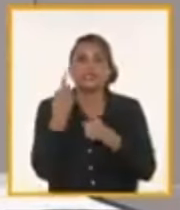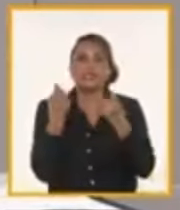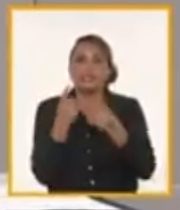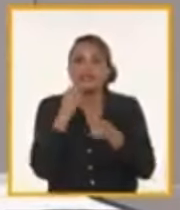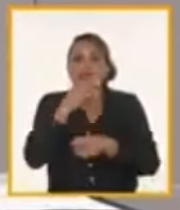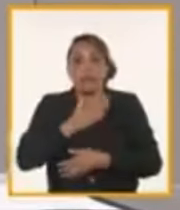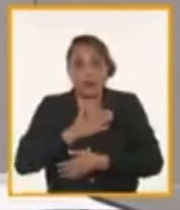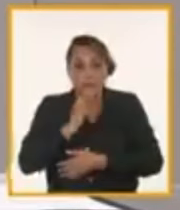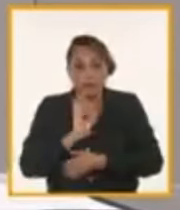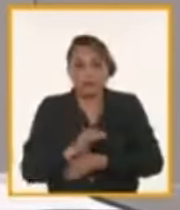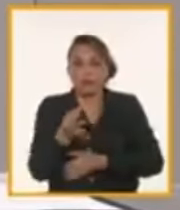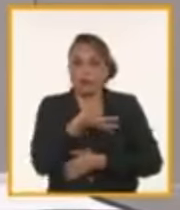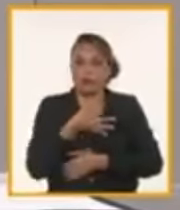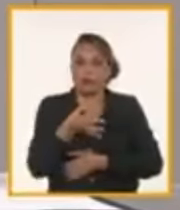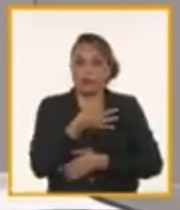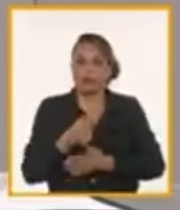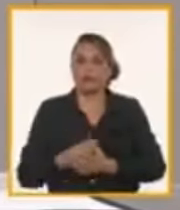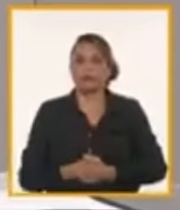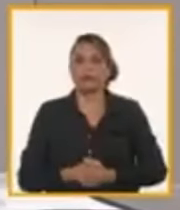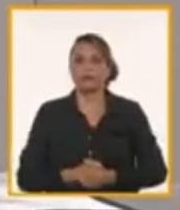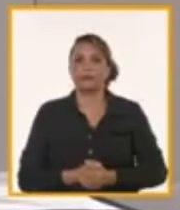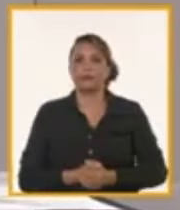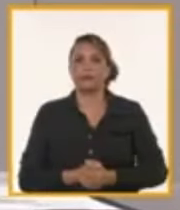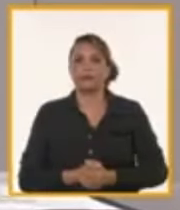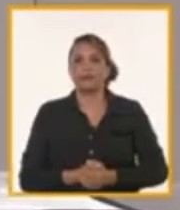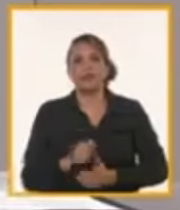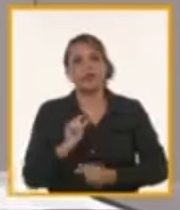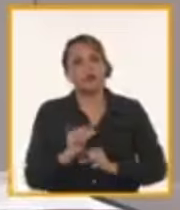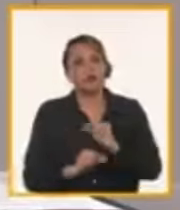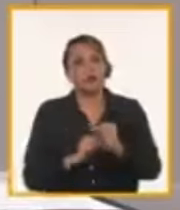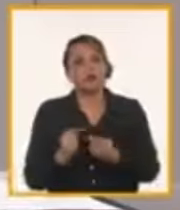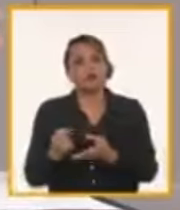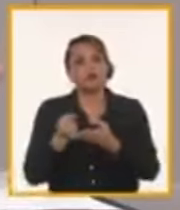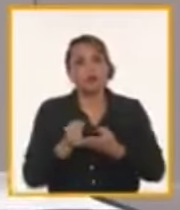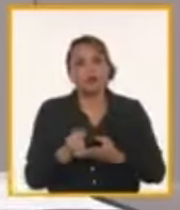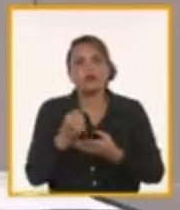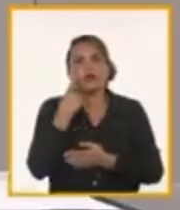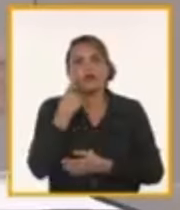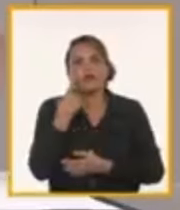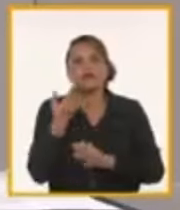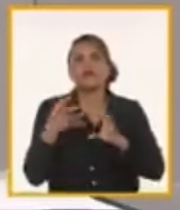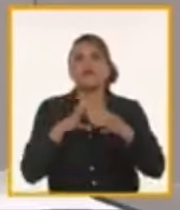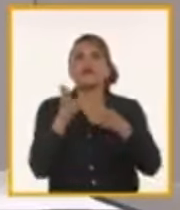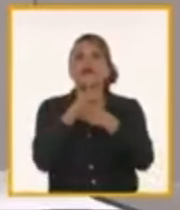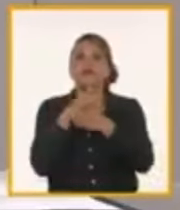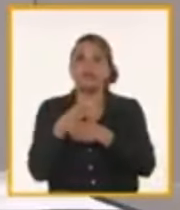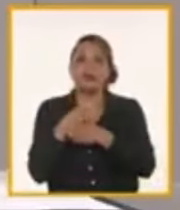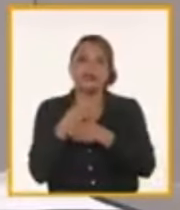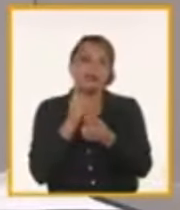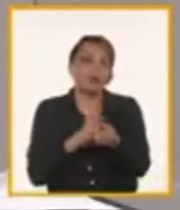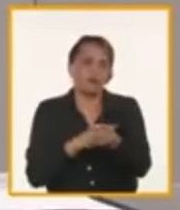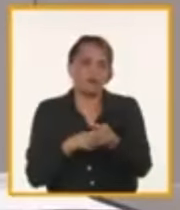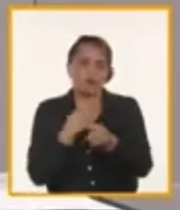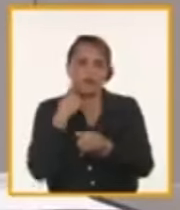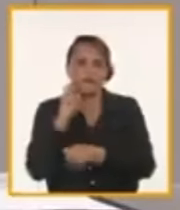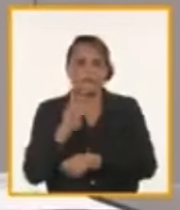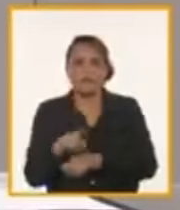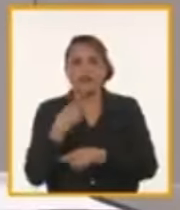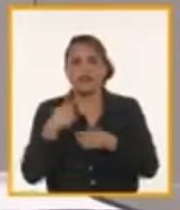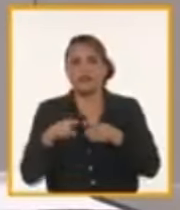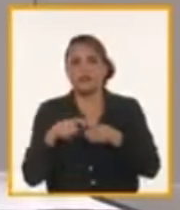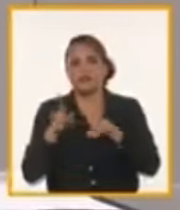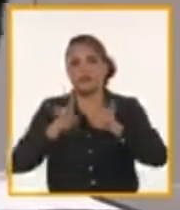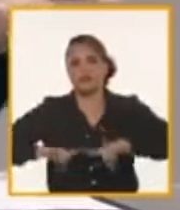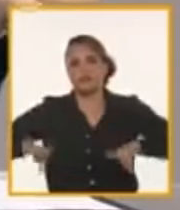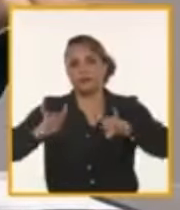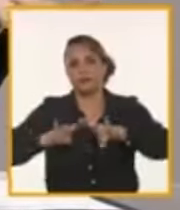esos de esos municipios y eso nos permite pero a vernos de una manera diferente a lo que normalmente hemos visto en la educación superior